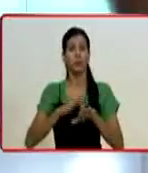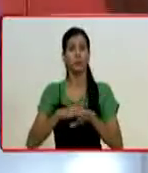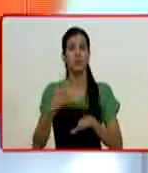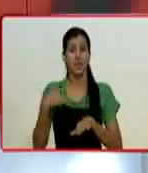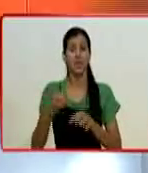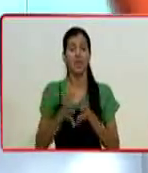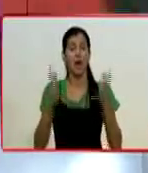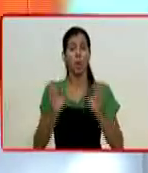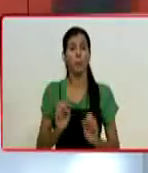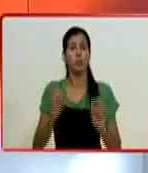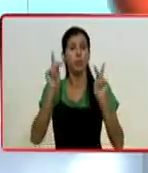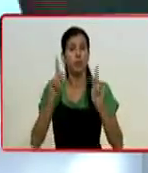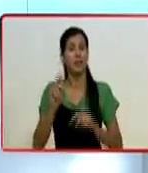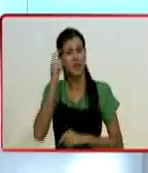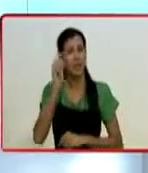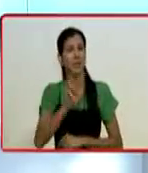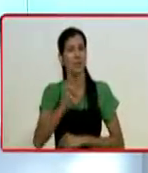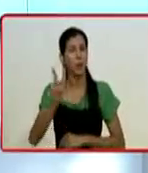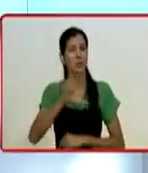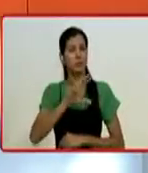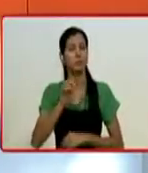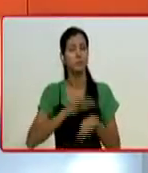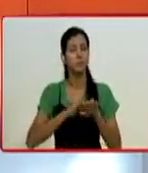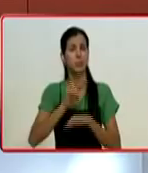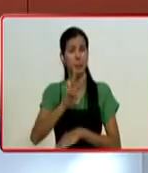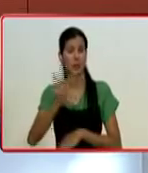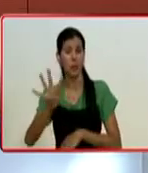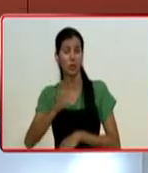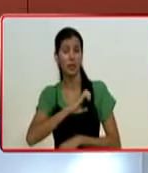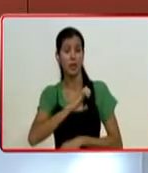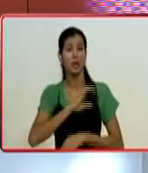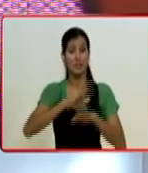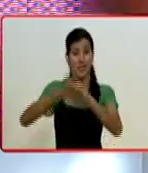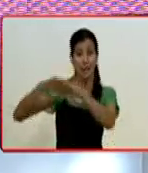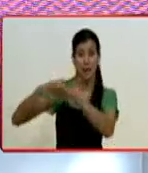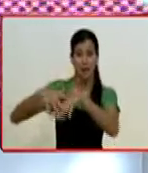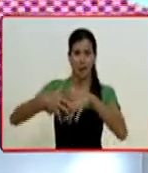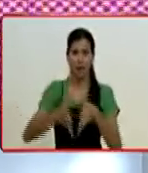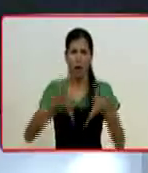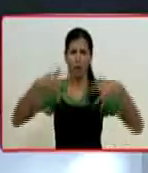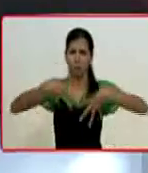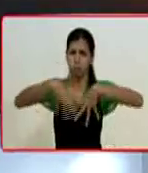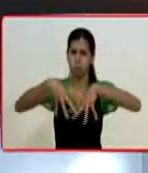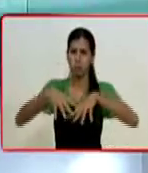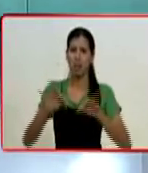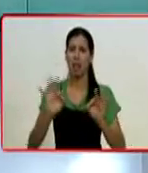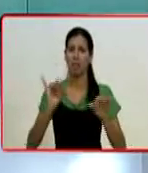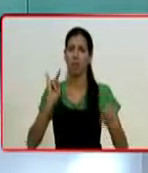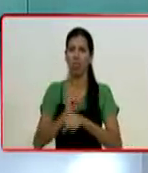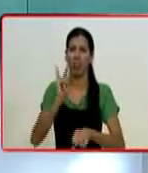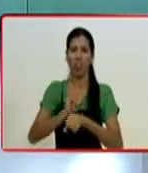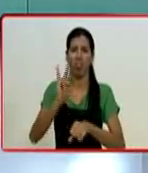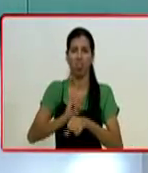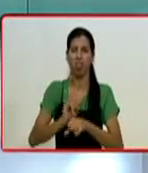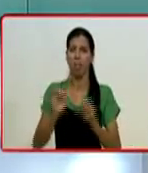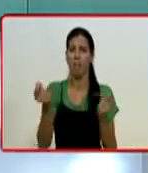el 24 de enero convocaron a una marcha, a una concentración, y no le fue nadie.